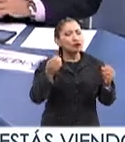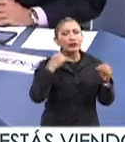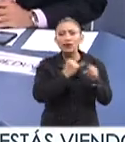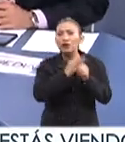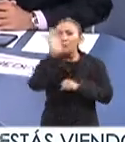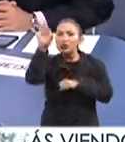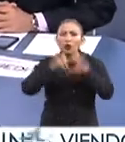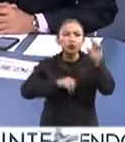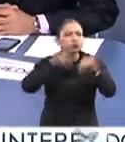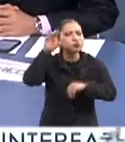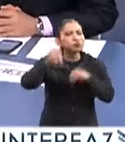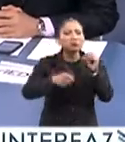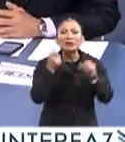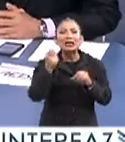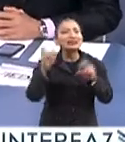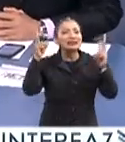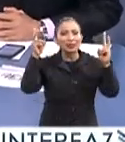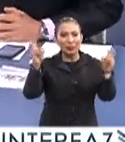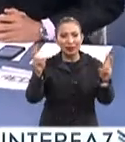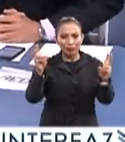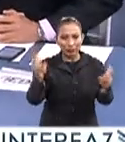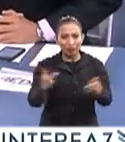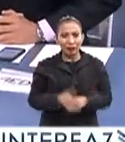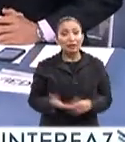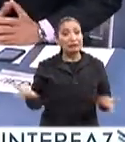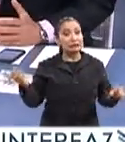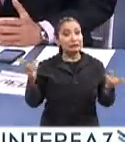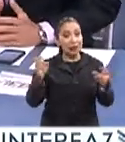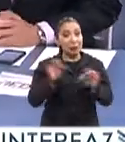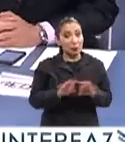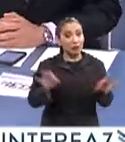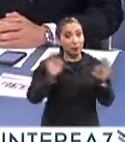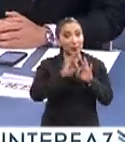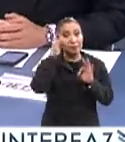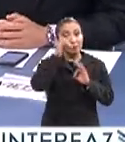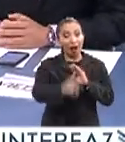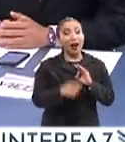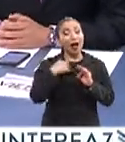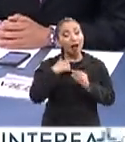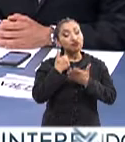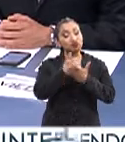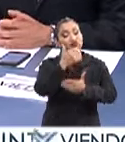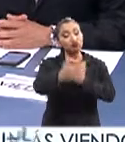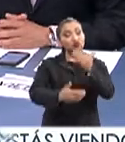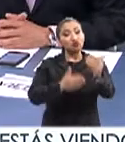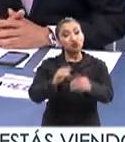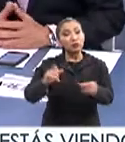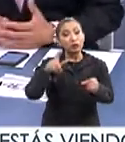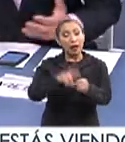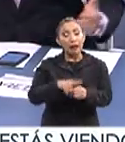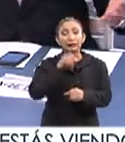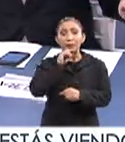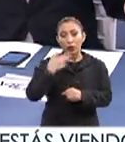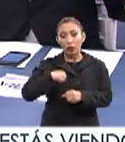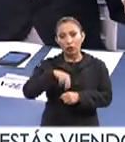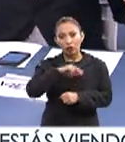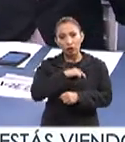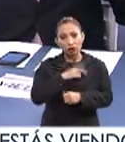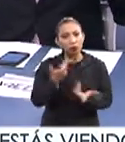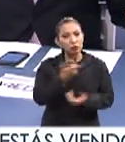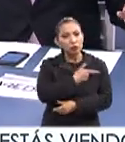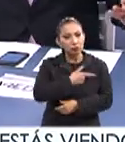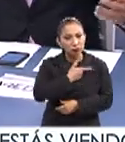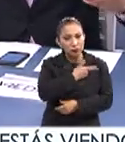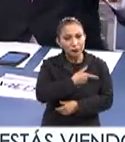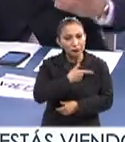muchísima información relacionada a la educación, un tema fundamental también para el desarrollo de cualquier sociedad. Y por supuesto nosotros con